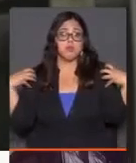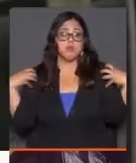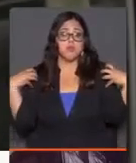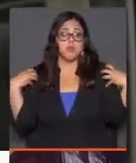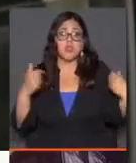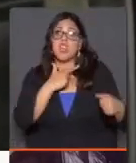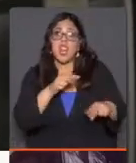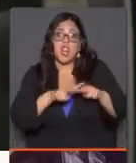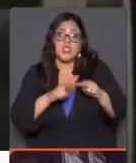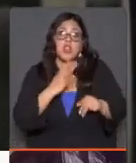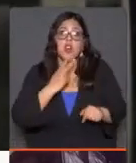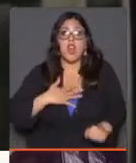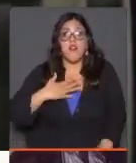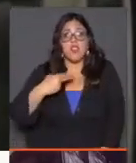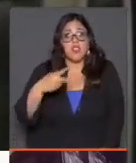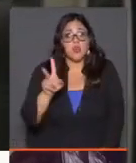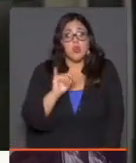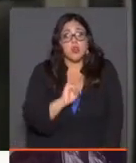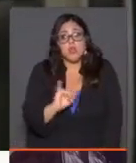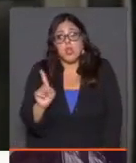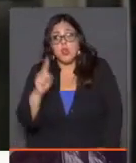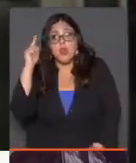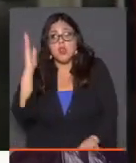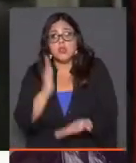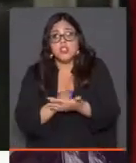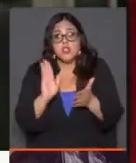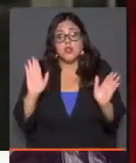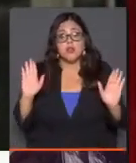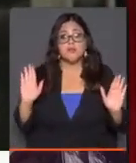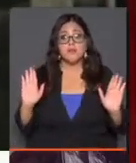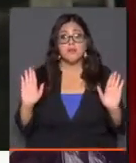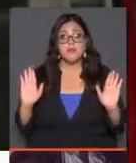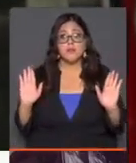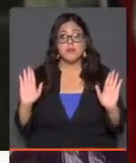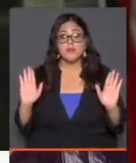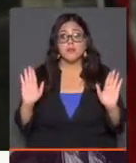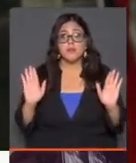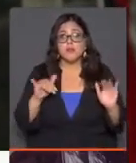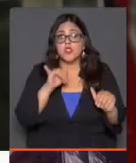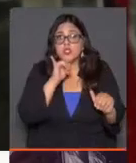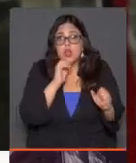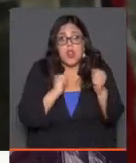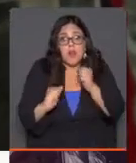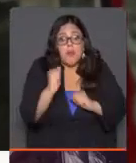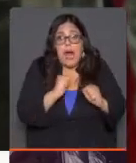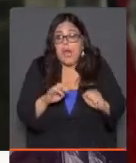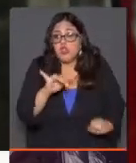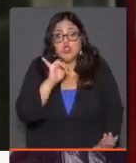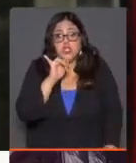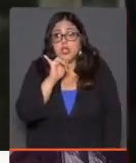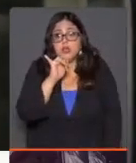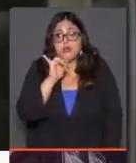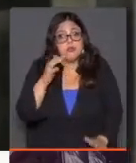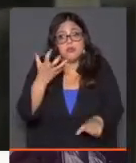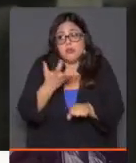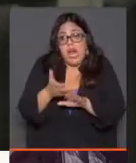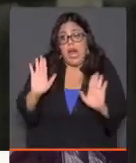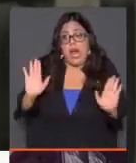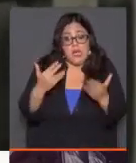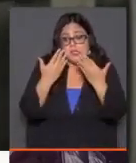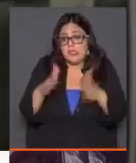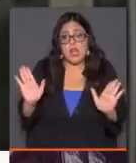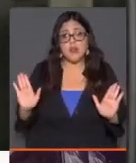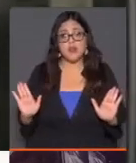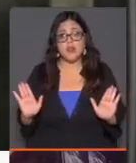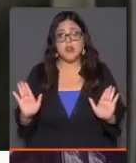no? Y las decisiones tomadas. ¿Desesperación o no? Ya está. Tenía